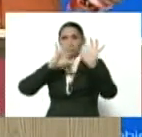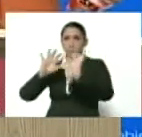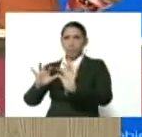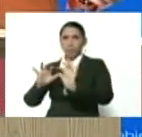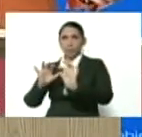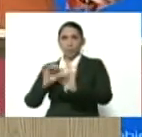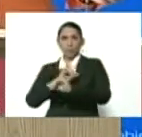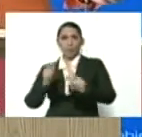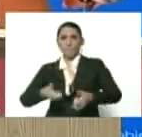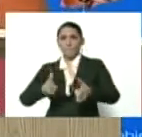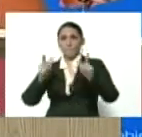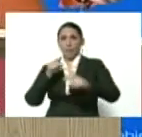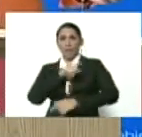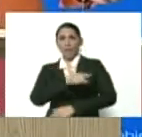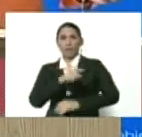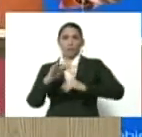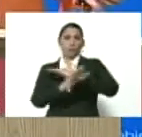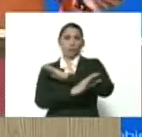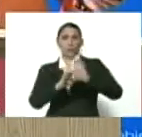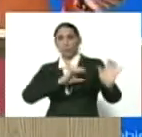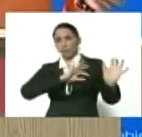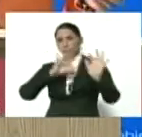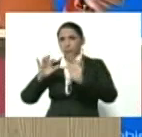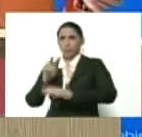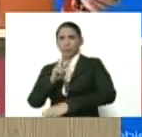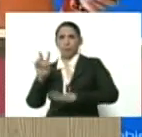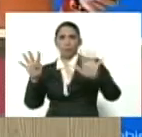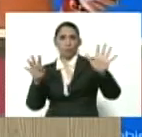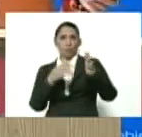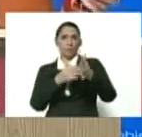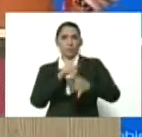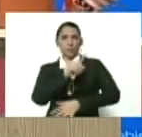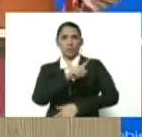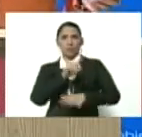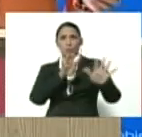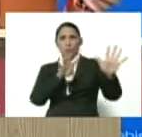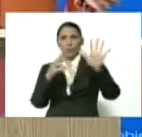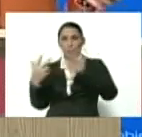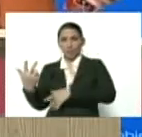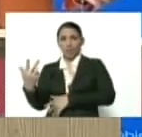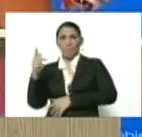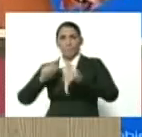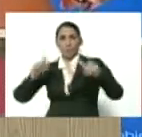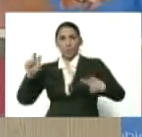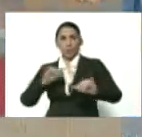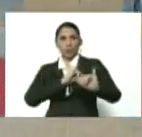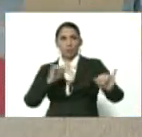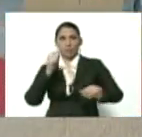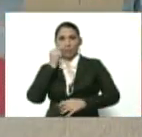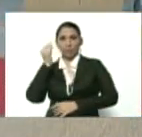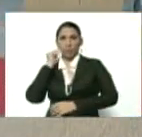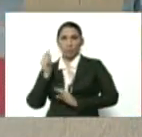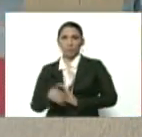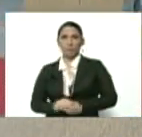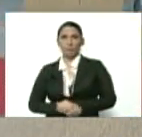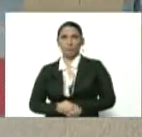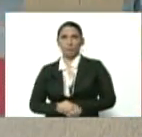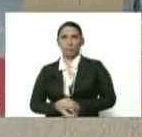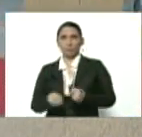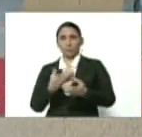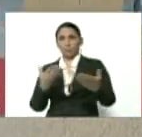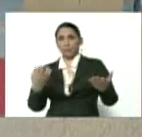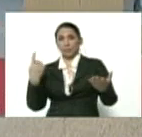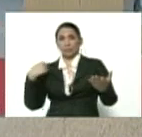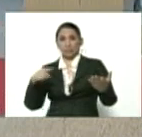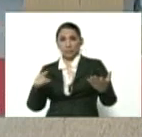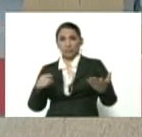que se activaron estos PASI, han regresado 29.193 venezolanas y venezolanos, y de ellos hemos